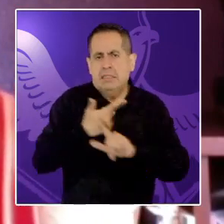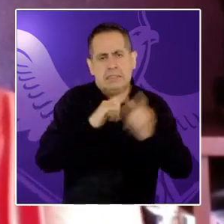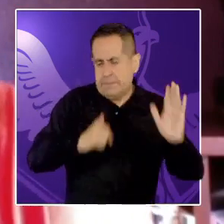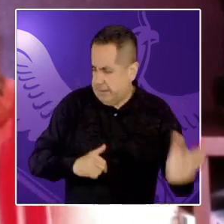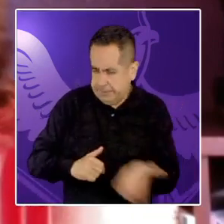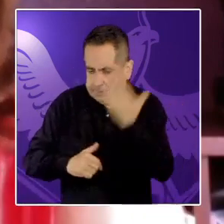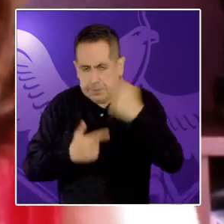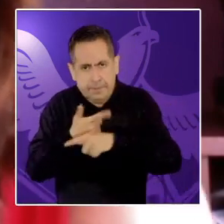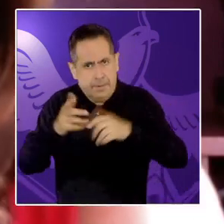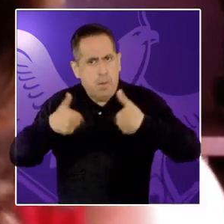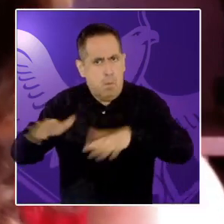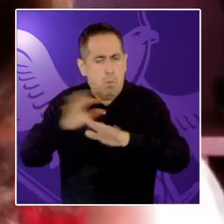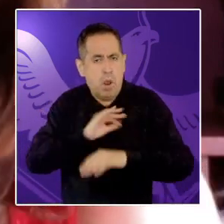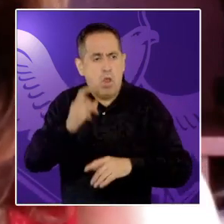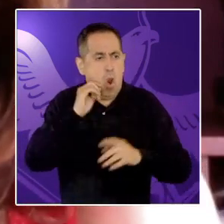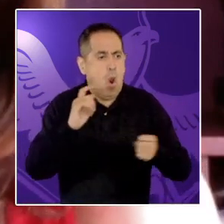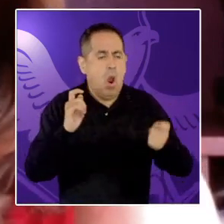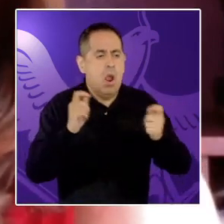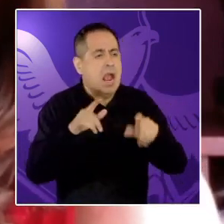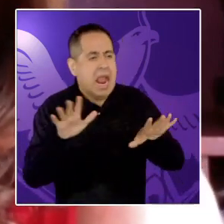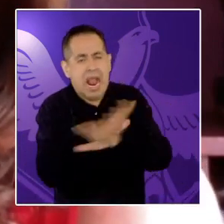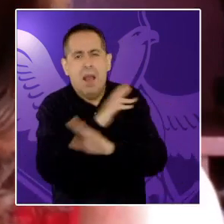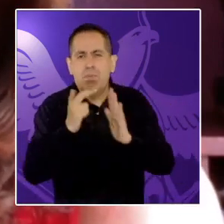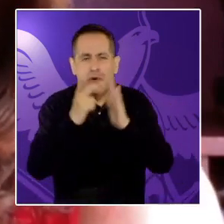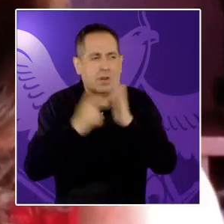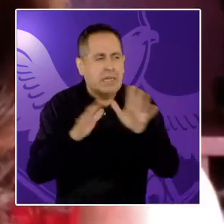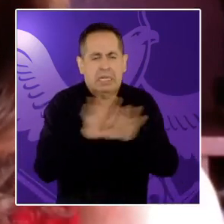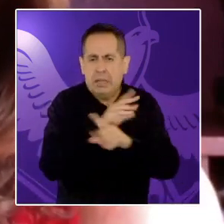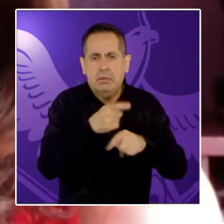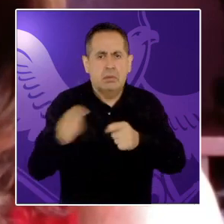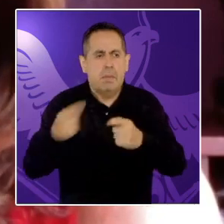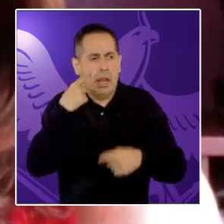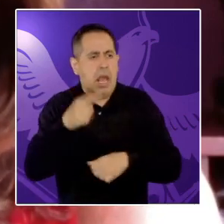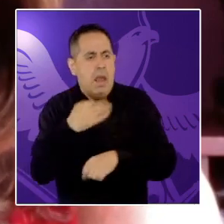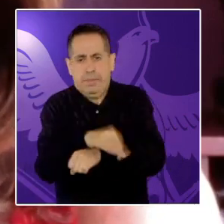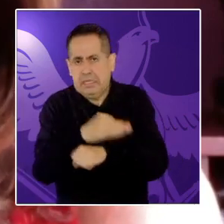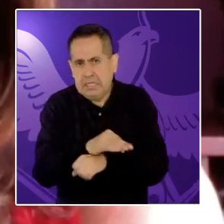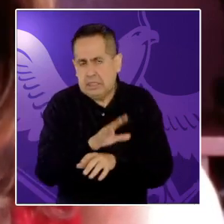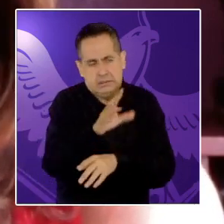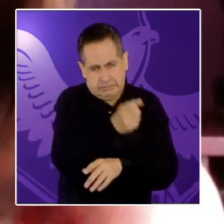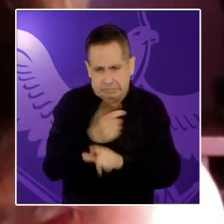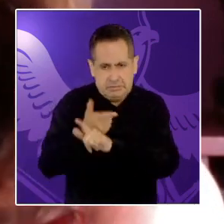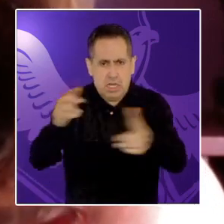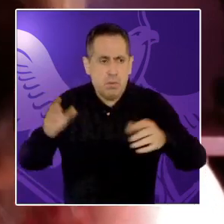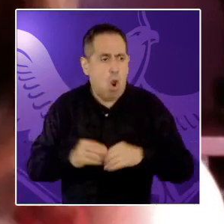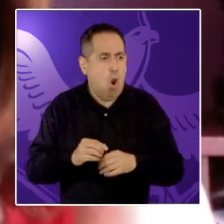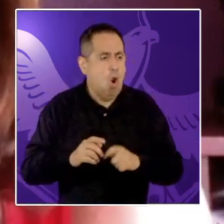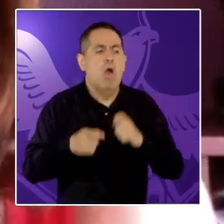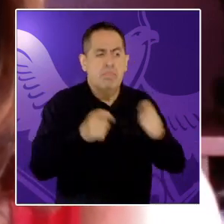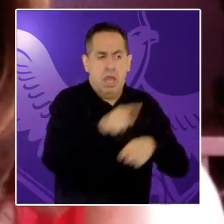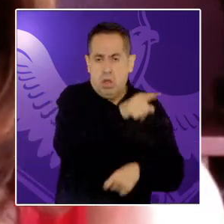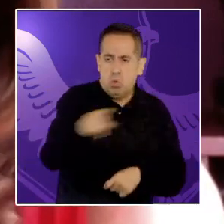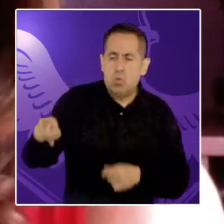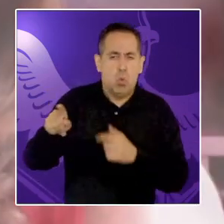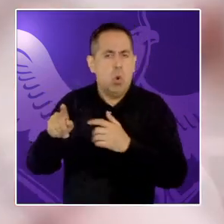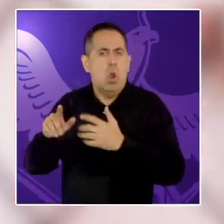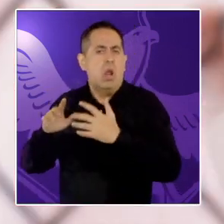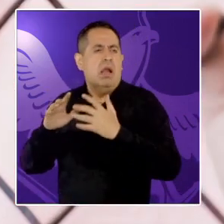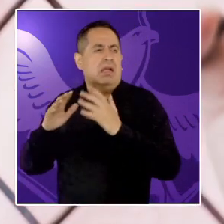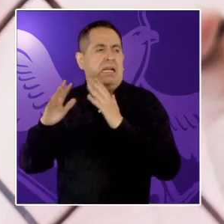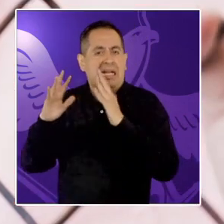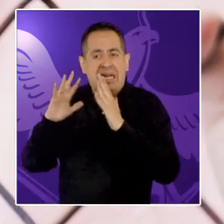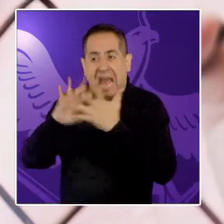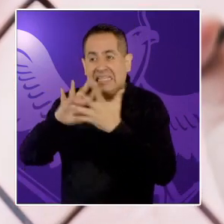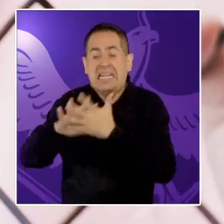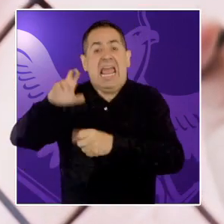a personas que tienen ese beneficio, hacer cambio de medida cautelar para quienes están en prisión preventiva, dar cumplimientos domiciliarios